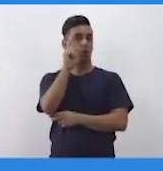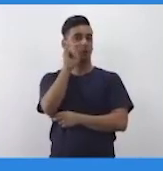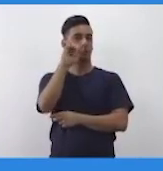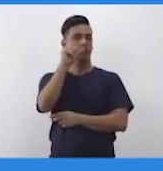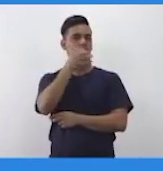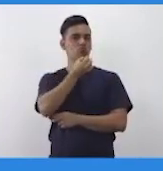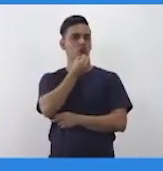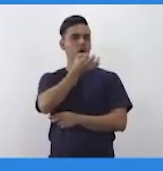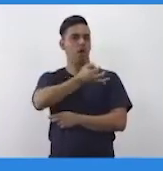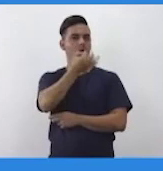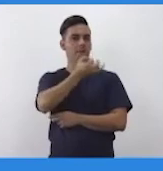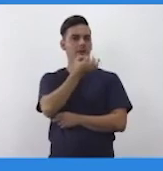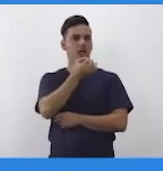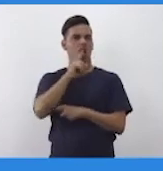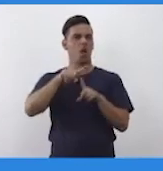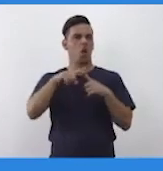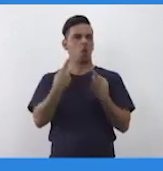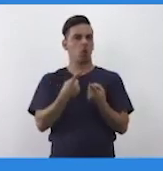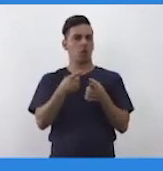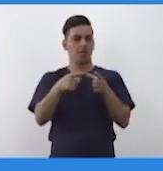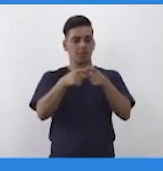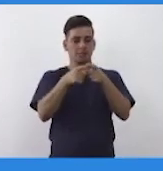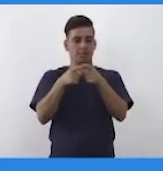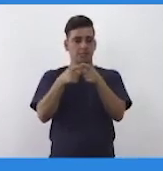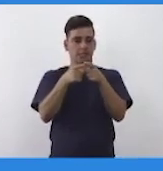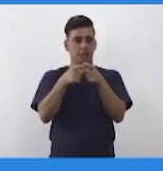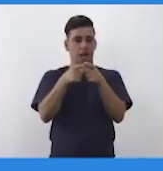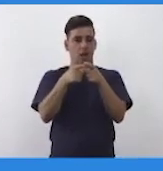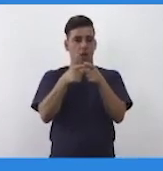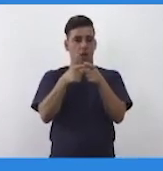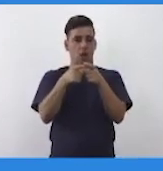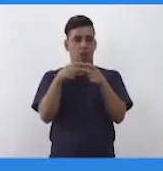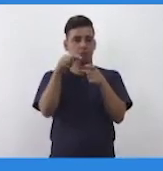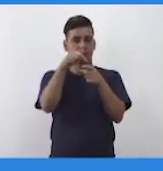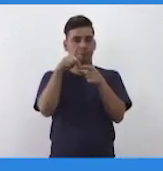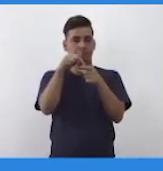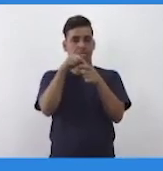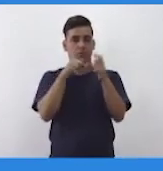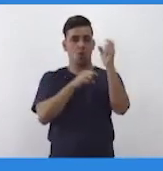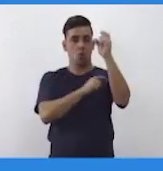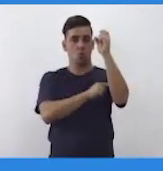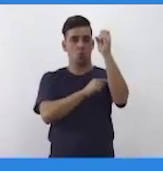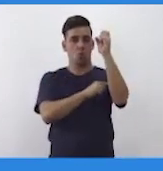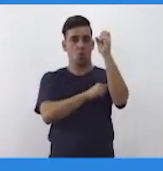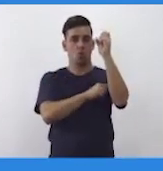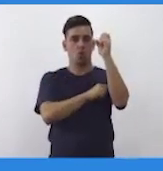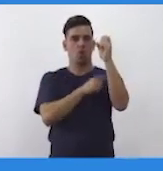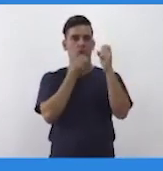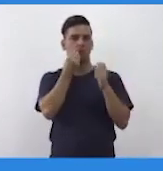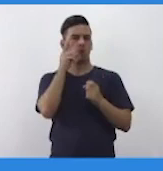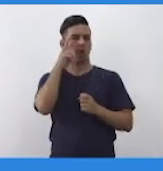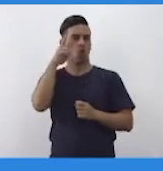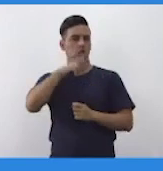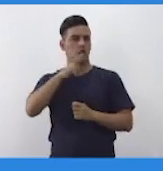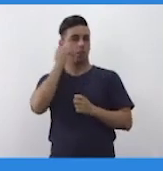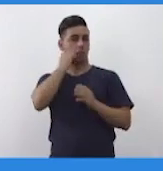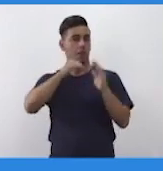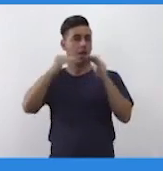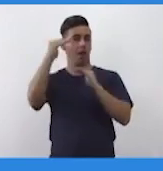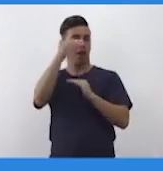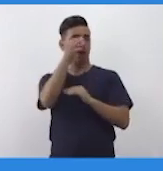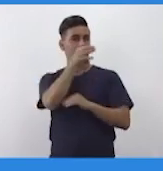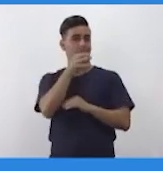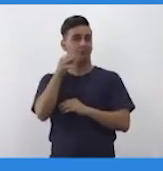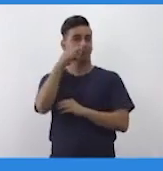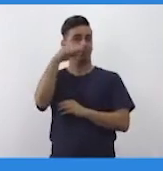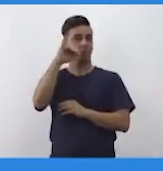explicar por qué en las células musculares se observa un mayor número de mitocondrias que en las células